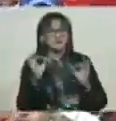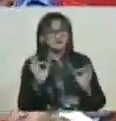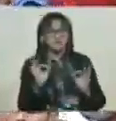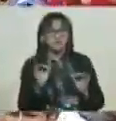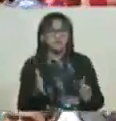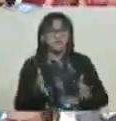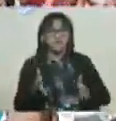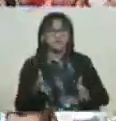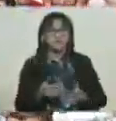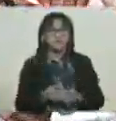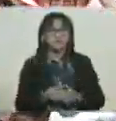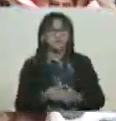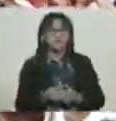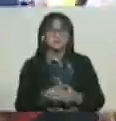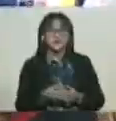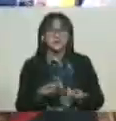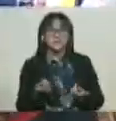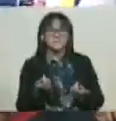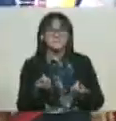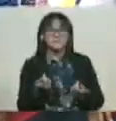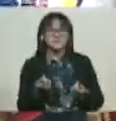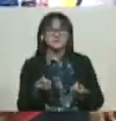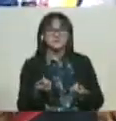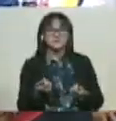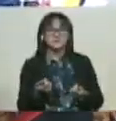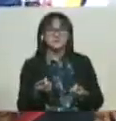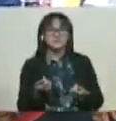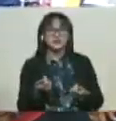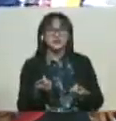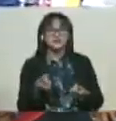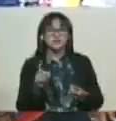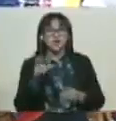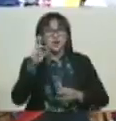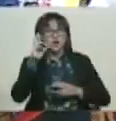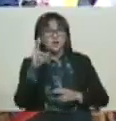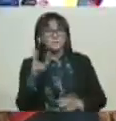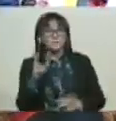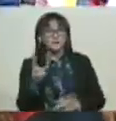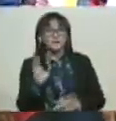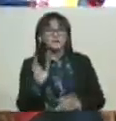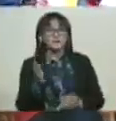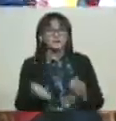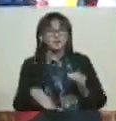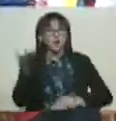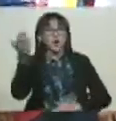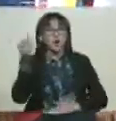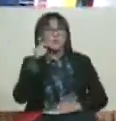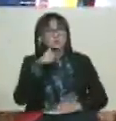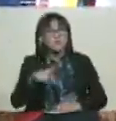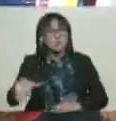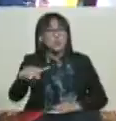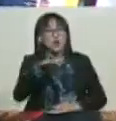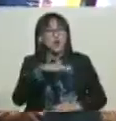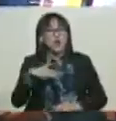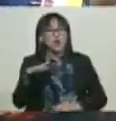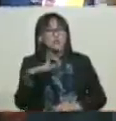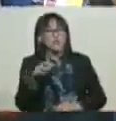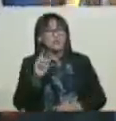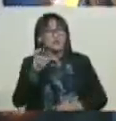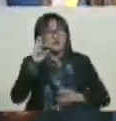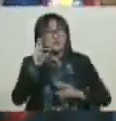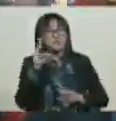si los precios están congelados pero no los respetan vamos al pueblo para hacer respetar